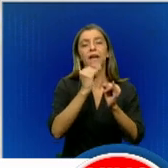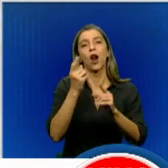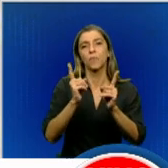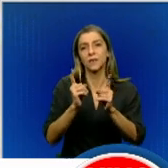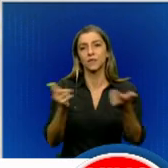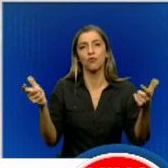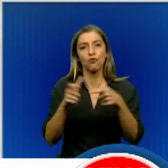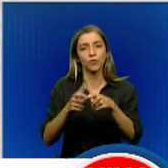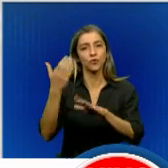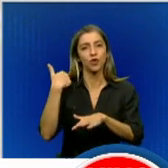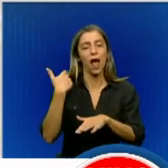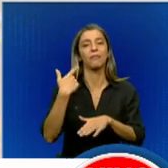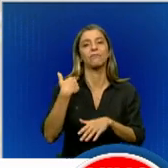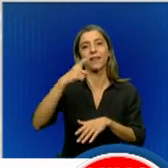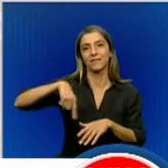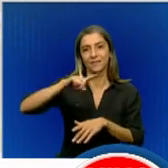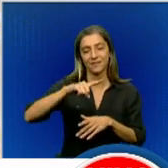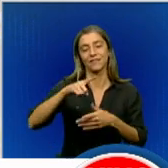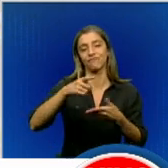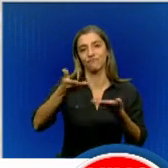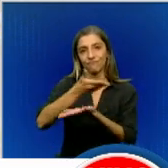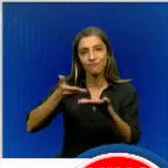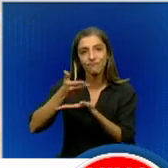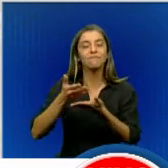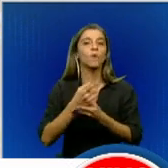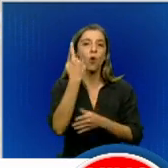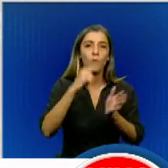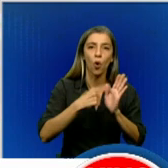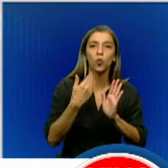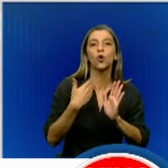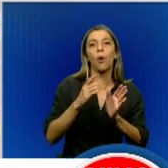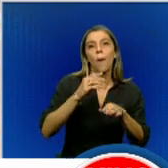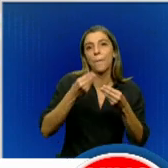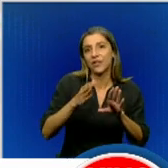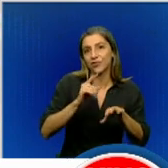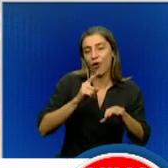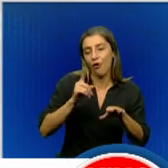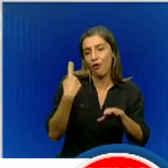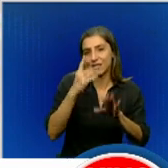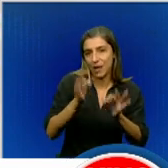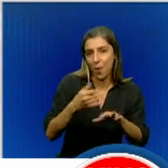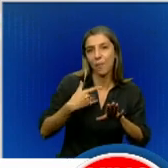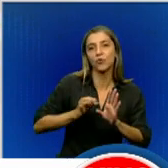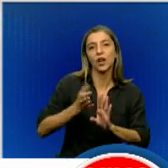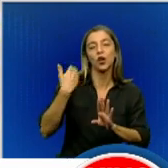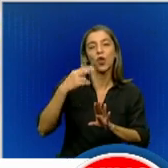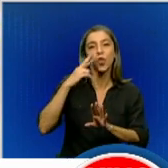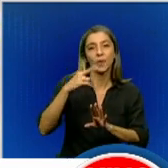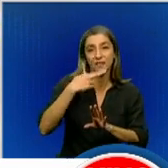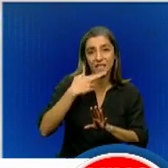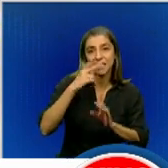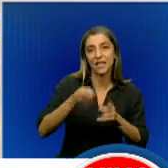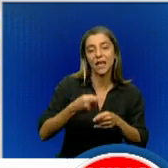como también lo que estamos diciendo en el recinto que una fue la orientación de la reforma del 2017 y otra es la orientación que tenemos